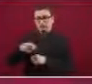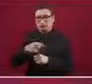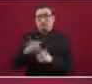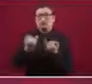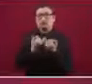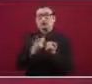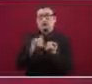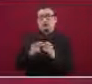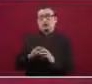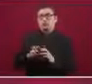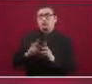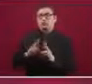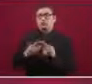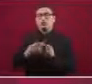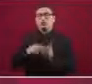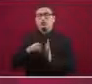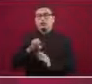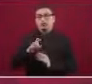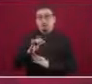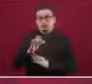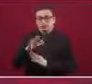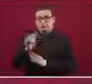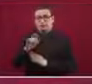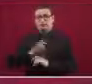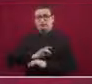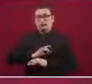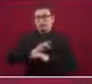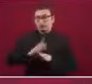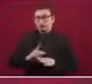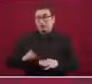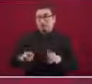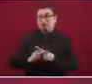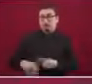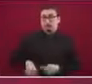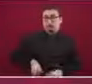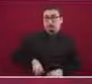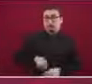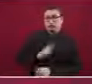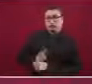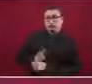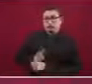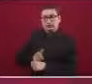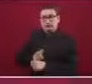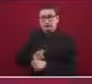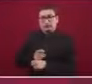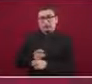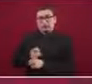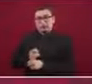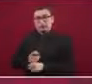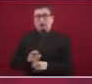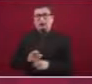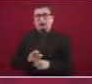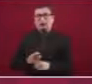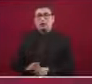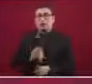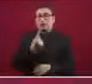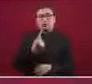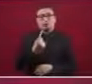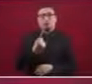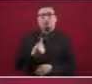Ética, Integridad Pública y Prevención de Conflictos de Interés, tiene en curso no una, sino